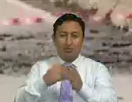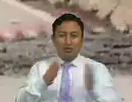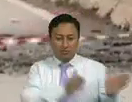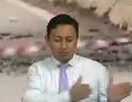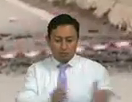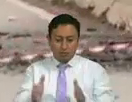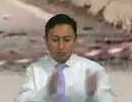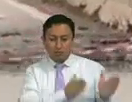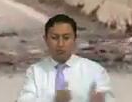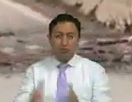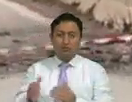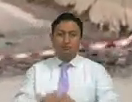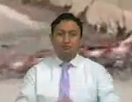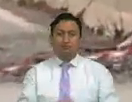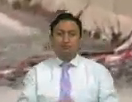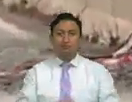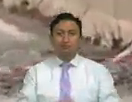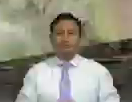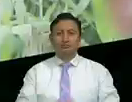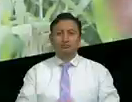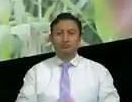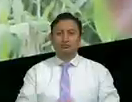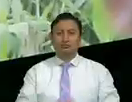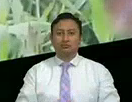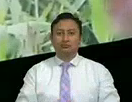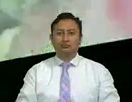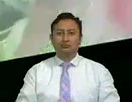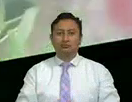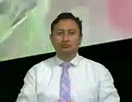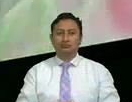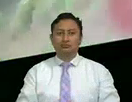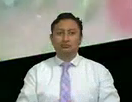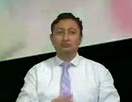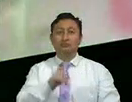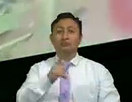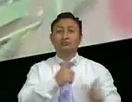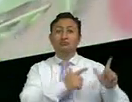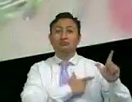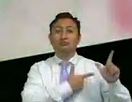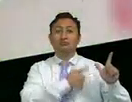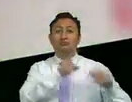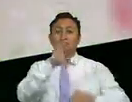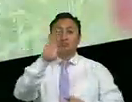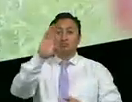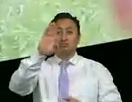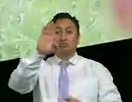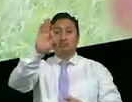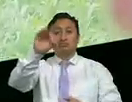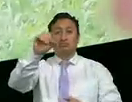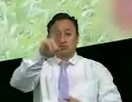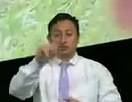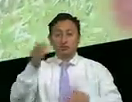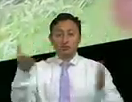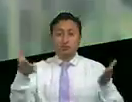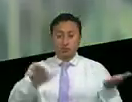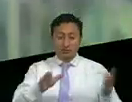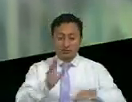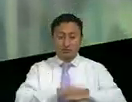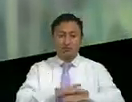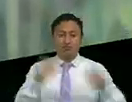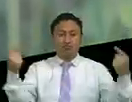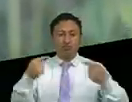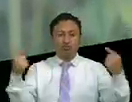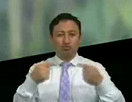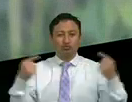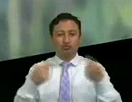informó valeriana barro un militar y un guerrillero colombiano muerto tras enfrentamientos durante